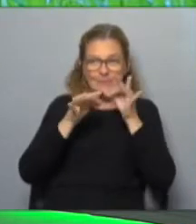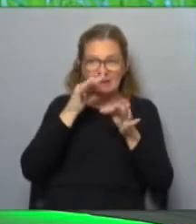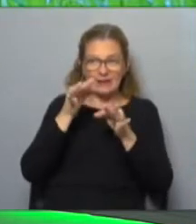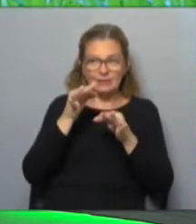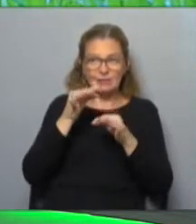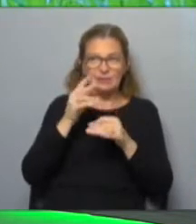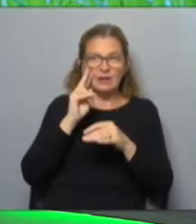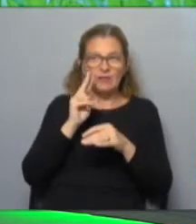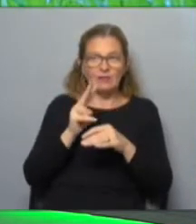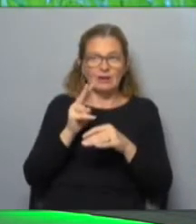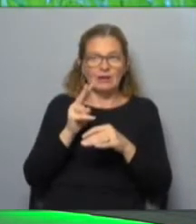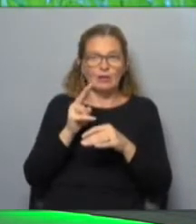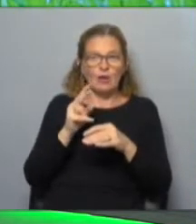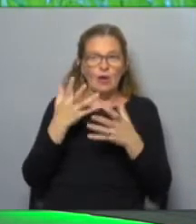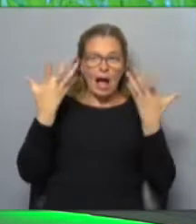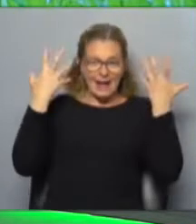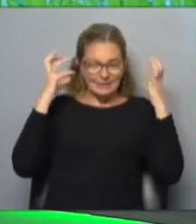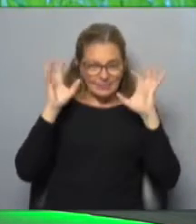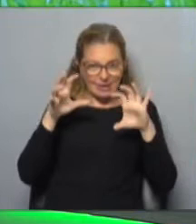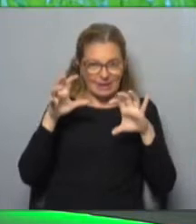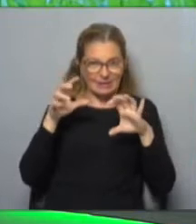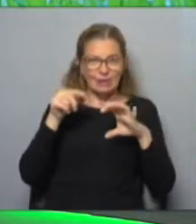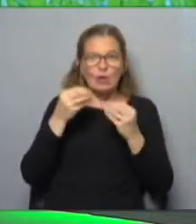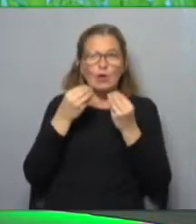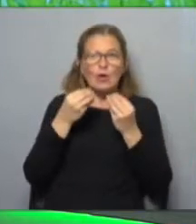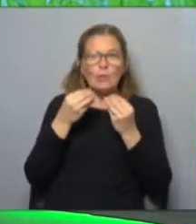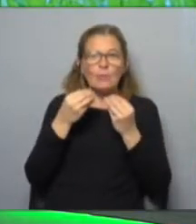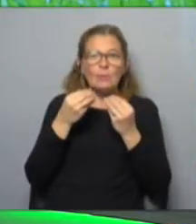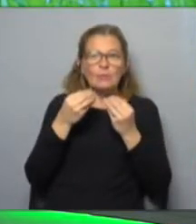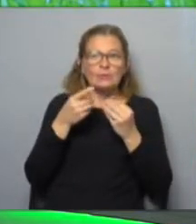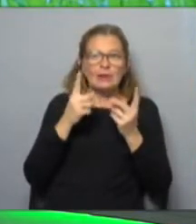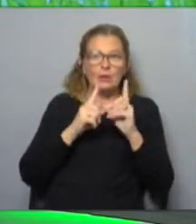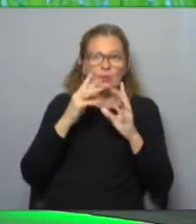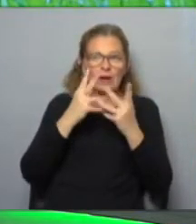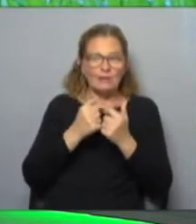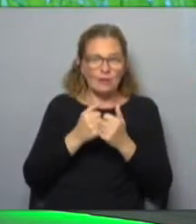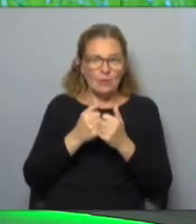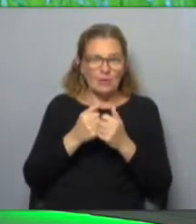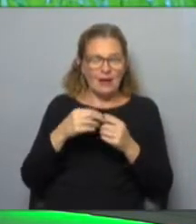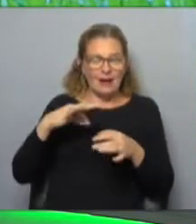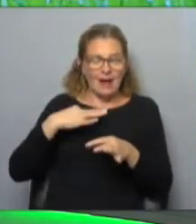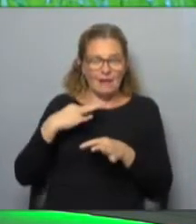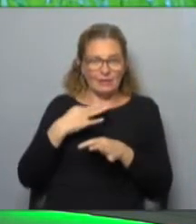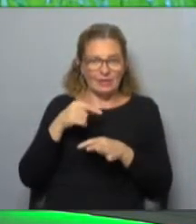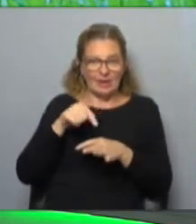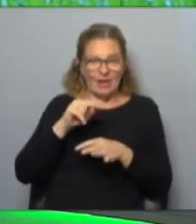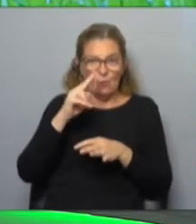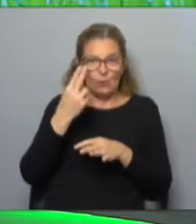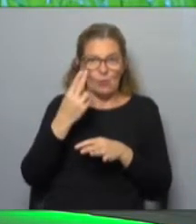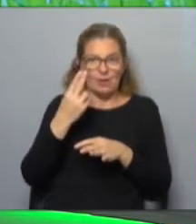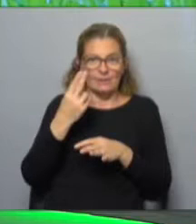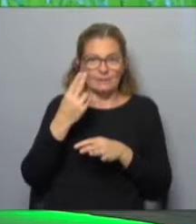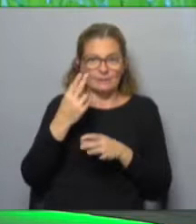ver con las especies exóticas y cómo intervienen de alguna manera en los ecosistemas de nuestro país, en particular